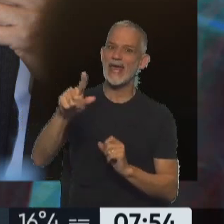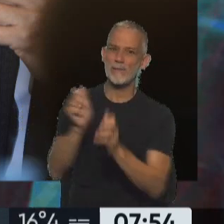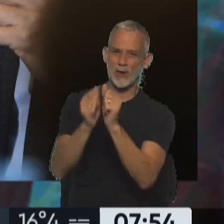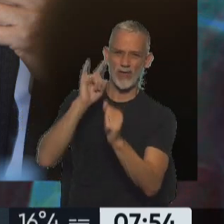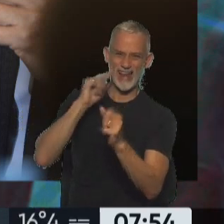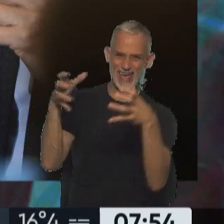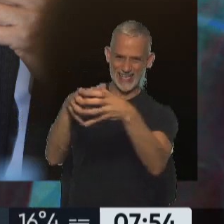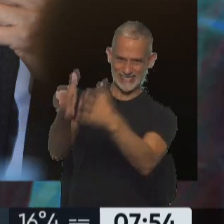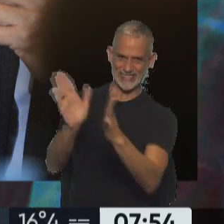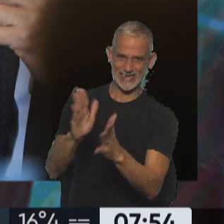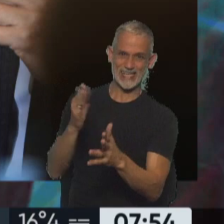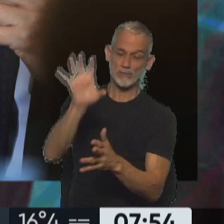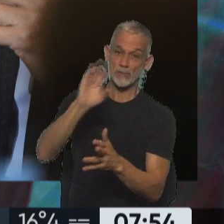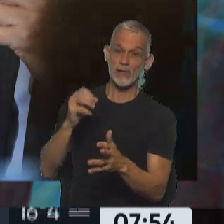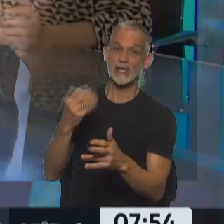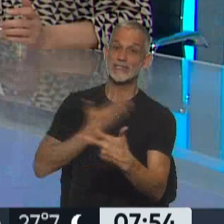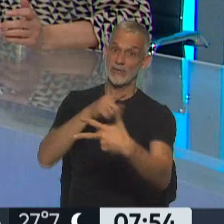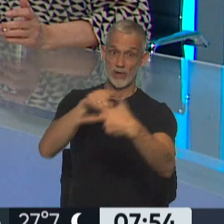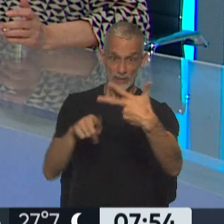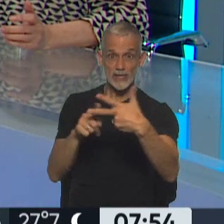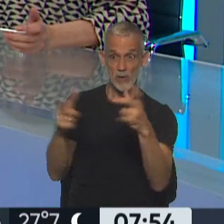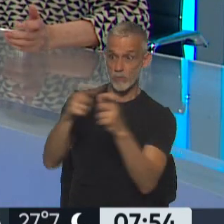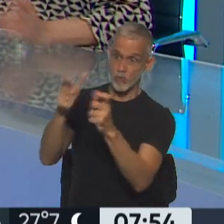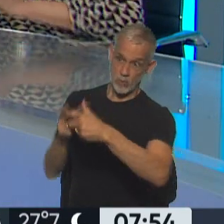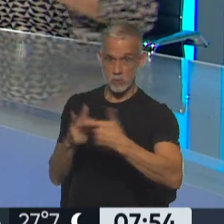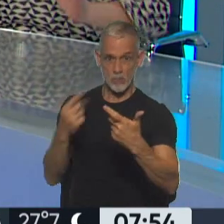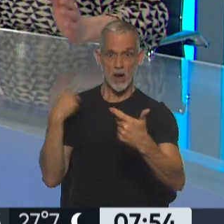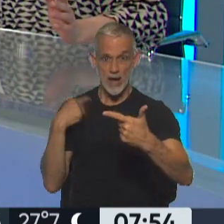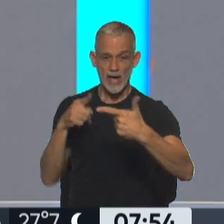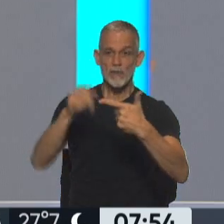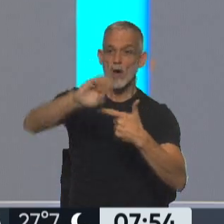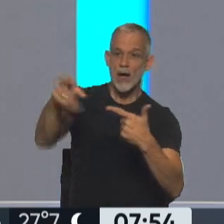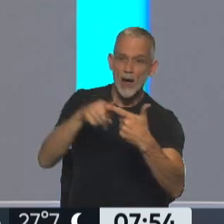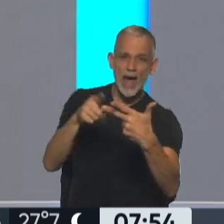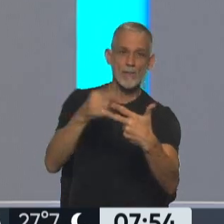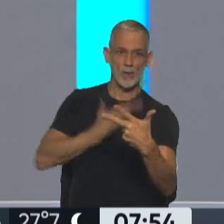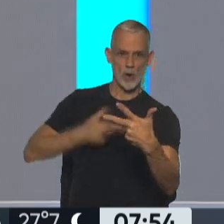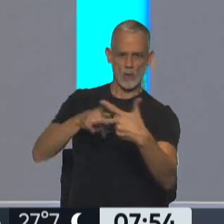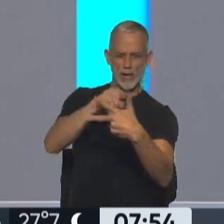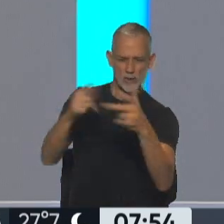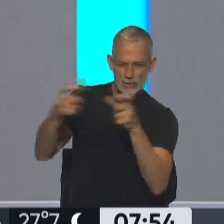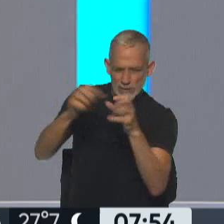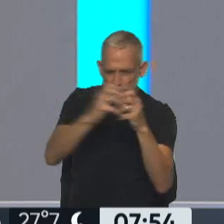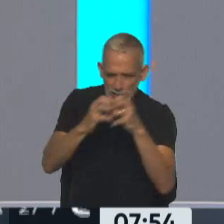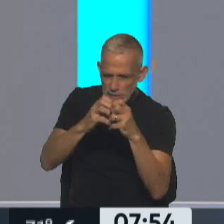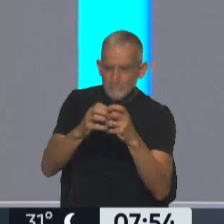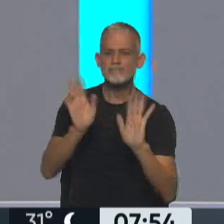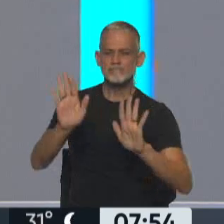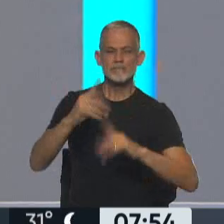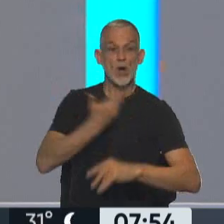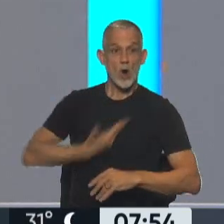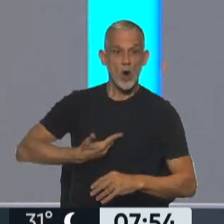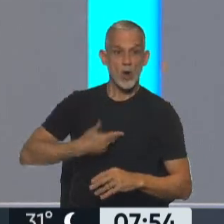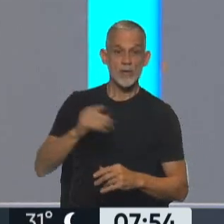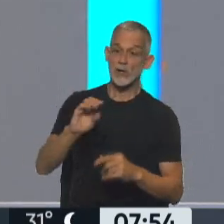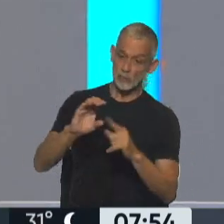industria láctea es decir que fue un tripartito el encuentro exactamente de toda la cadena y en esa